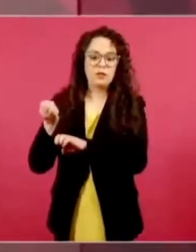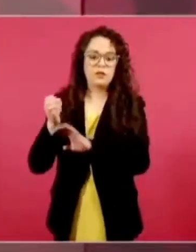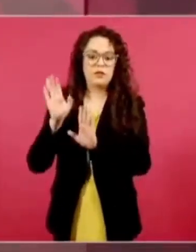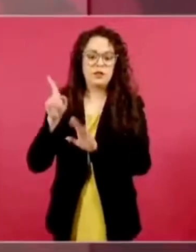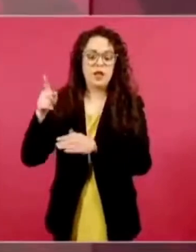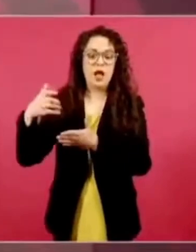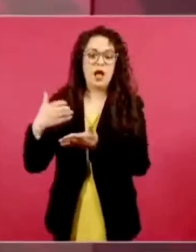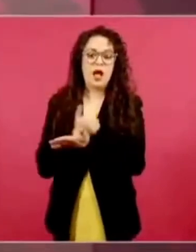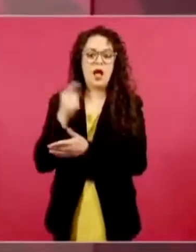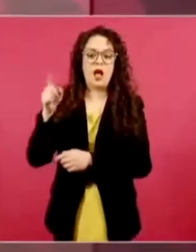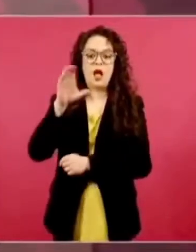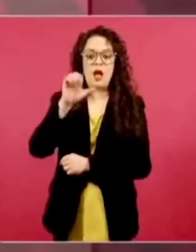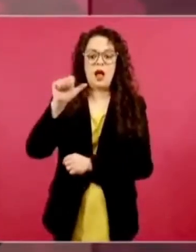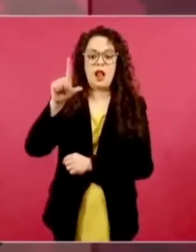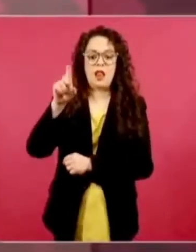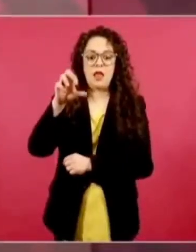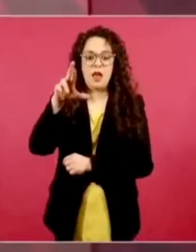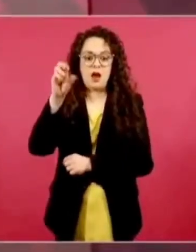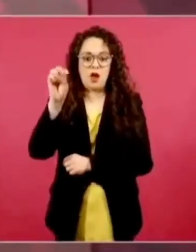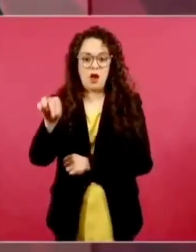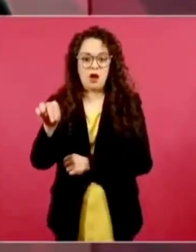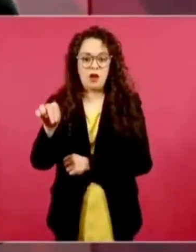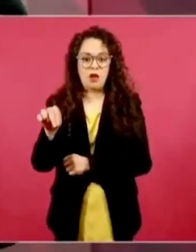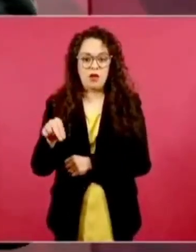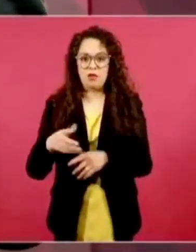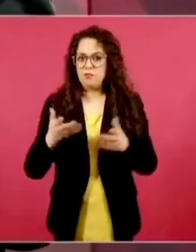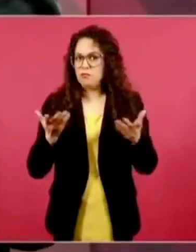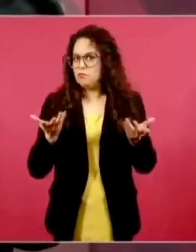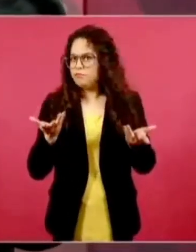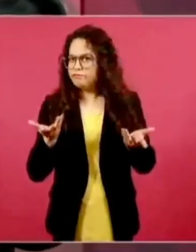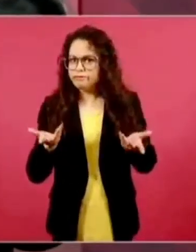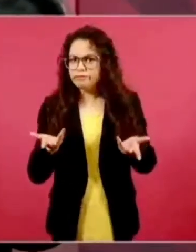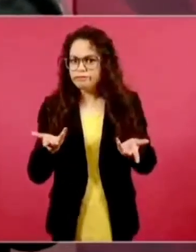ganó Calderón. Y entonces